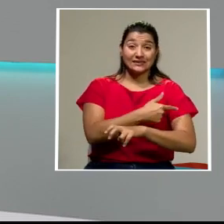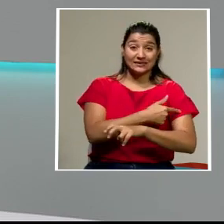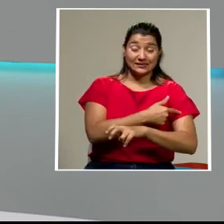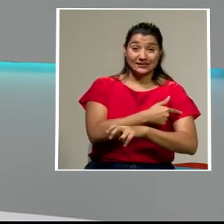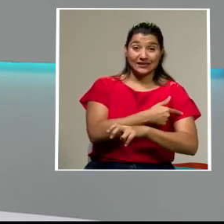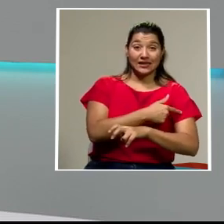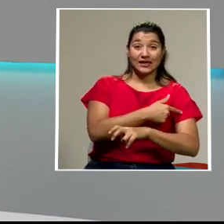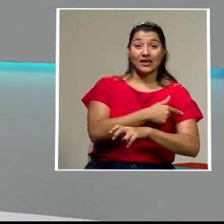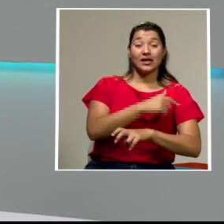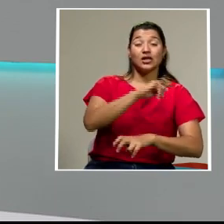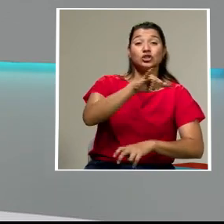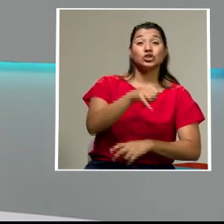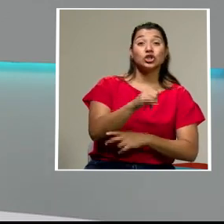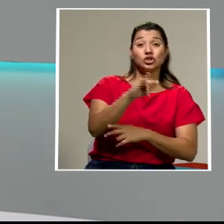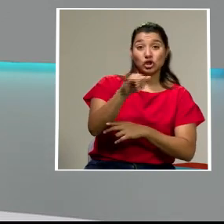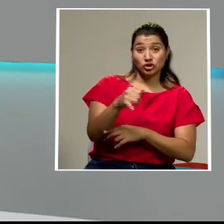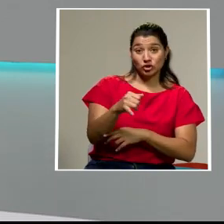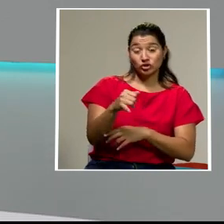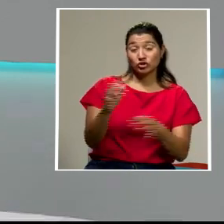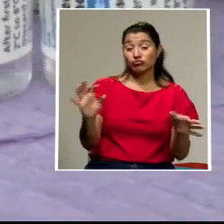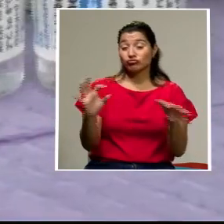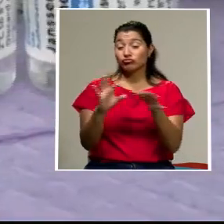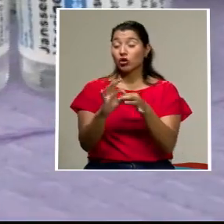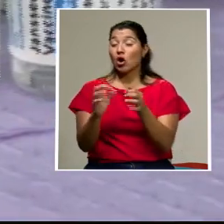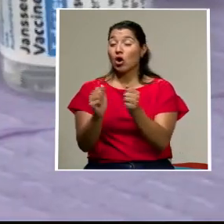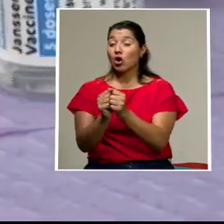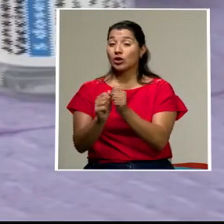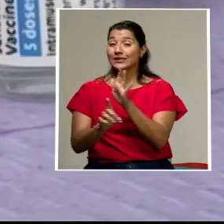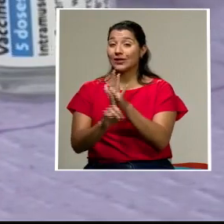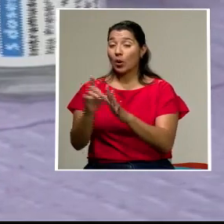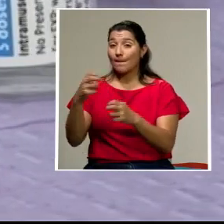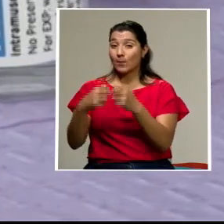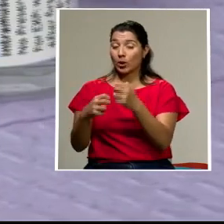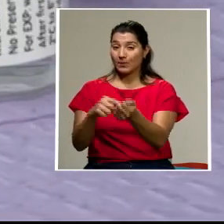de Johnson & Johnson y coágulos sanguíneos.